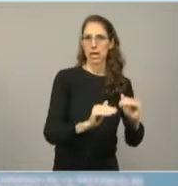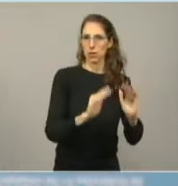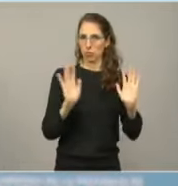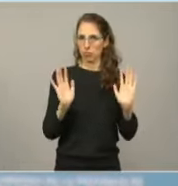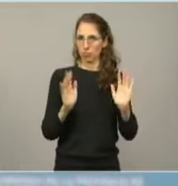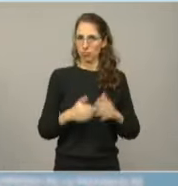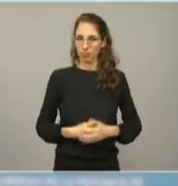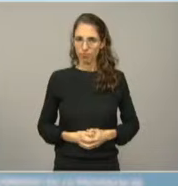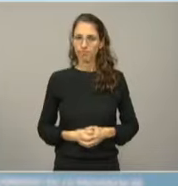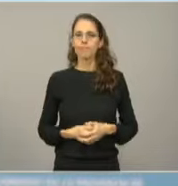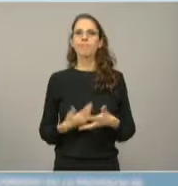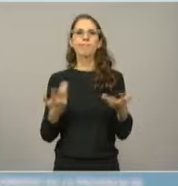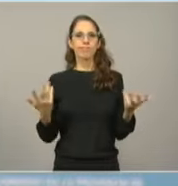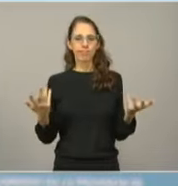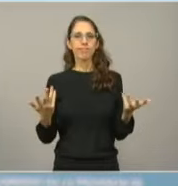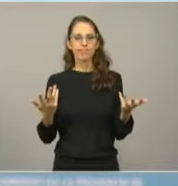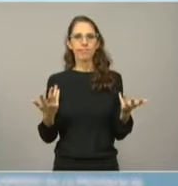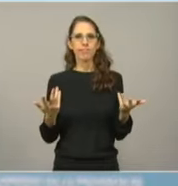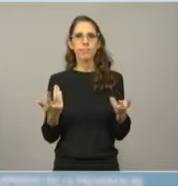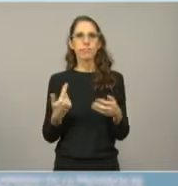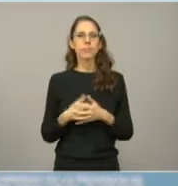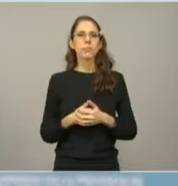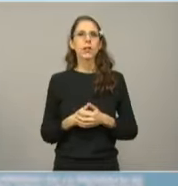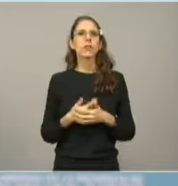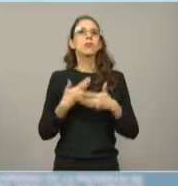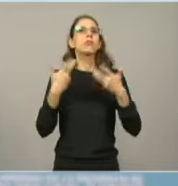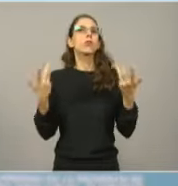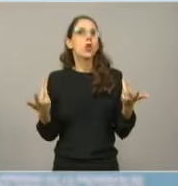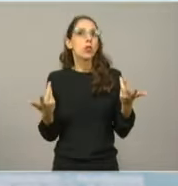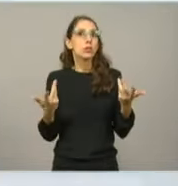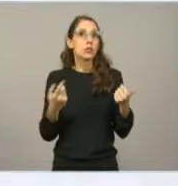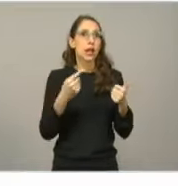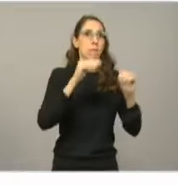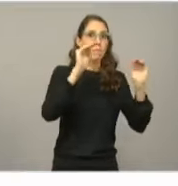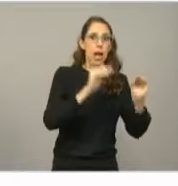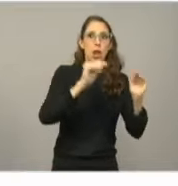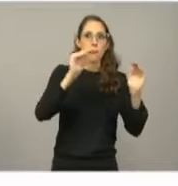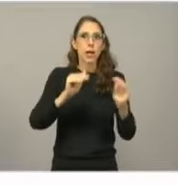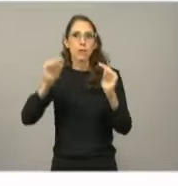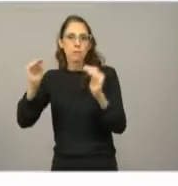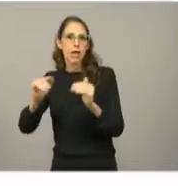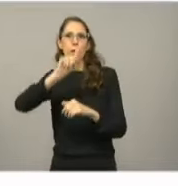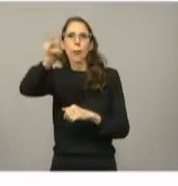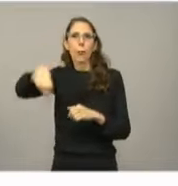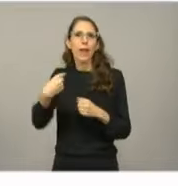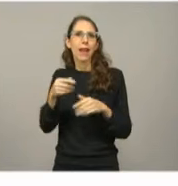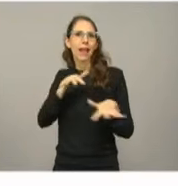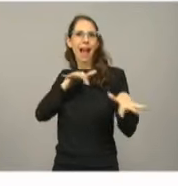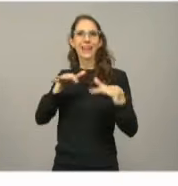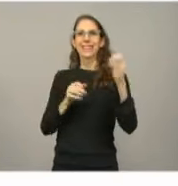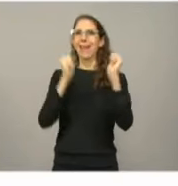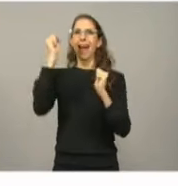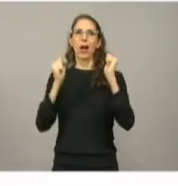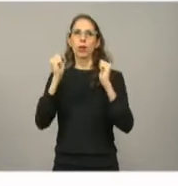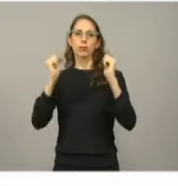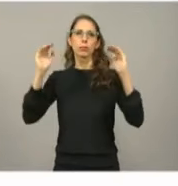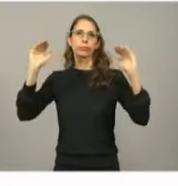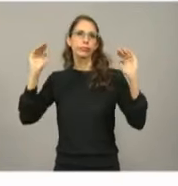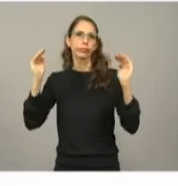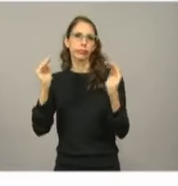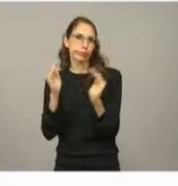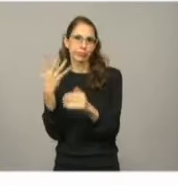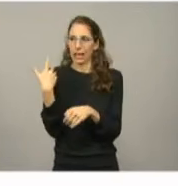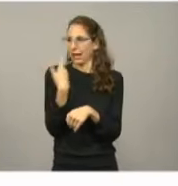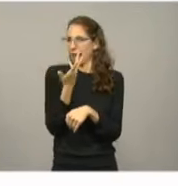eh Por supuesto esto redunda en una caída de la actividad económica en general en la